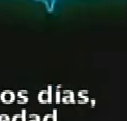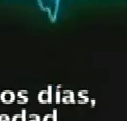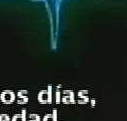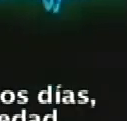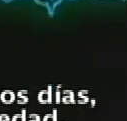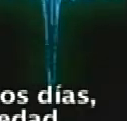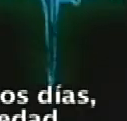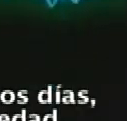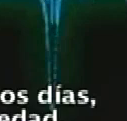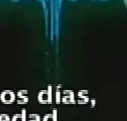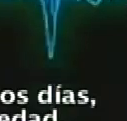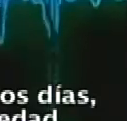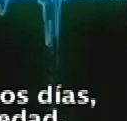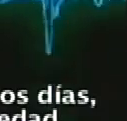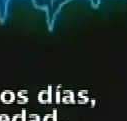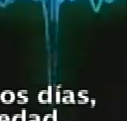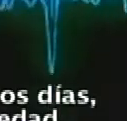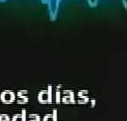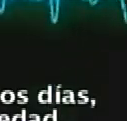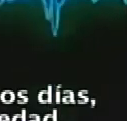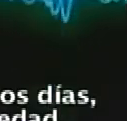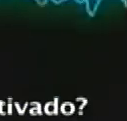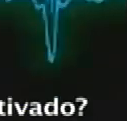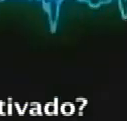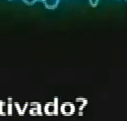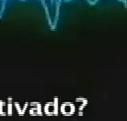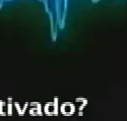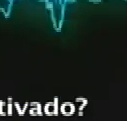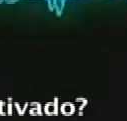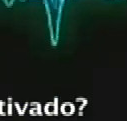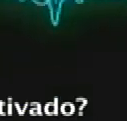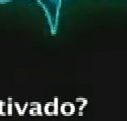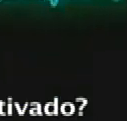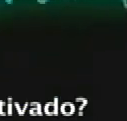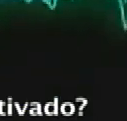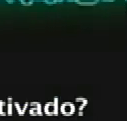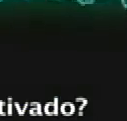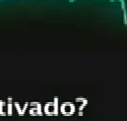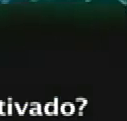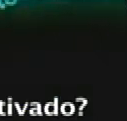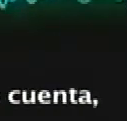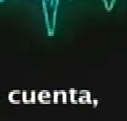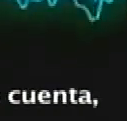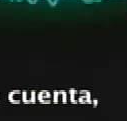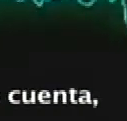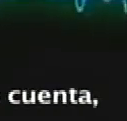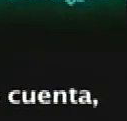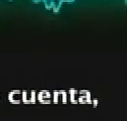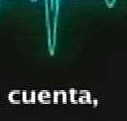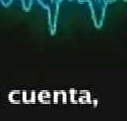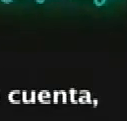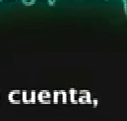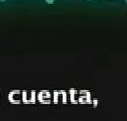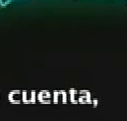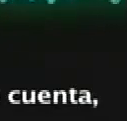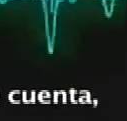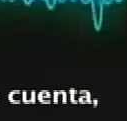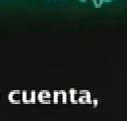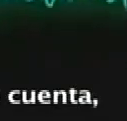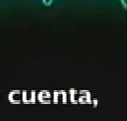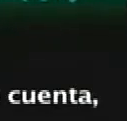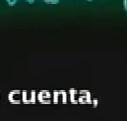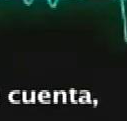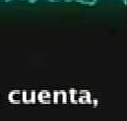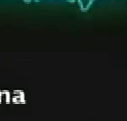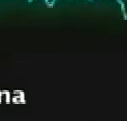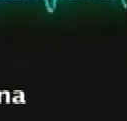Buenos días, por aquí, Bonsi, novedad. Sí, la luz. Bueno, ¿estás listo? ¿Estás activado? Ok, mira, te voy a pasar un número de cuenta porque